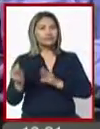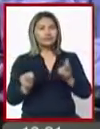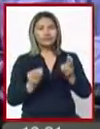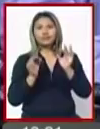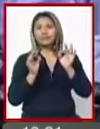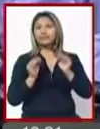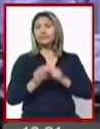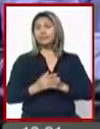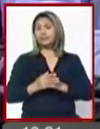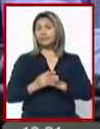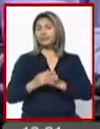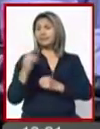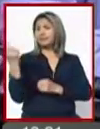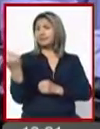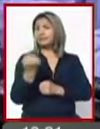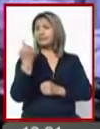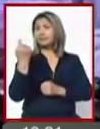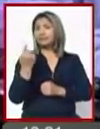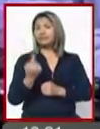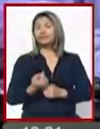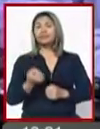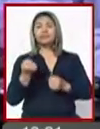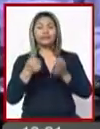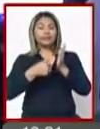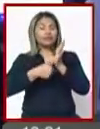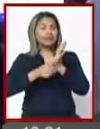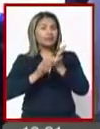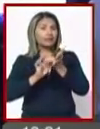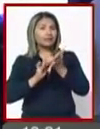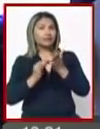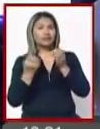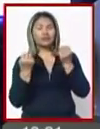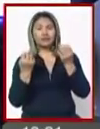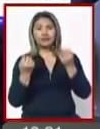un registro único y multibiométrico.